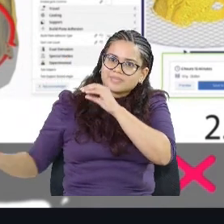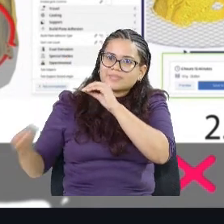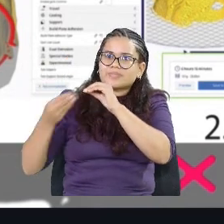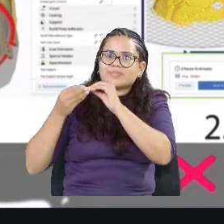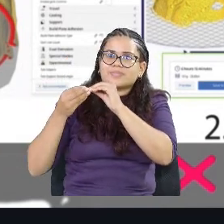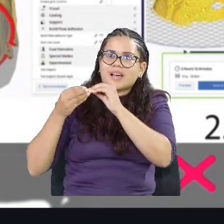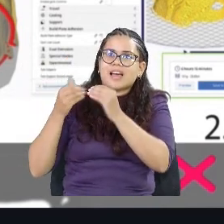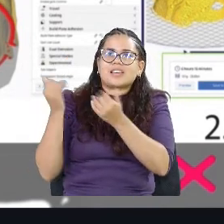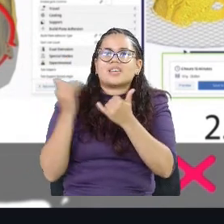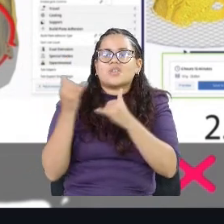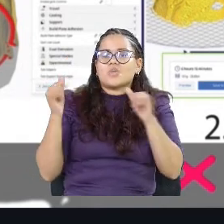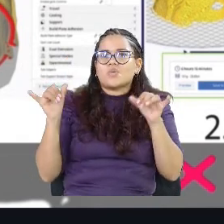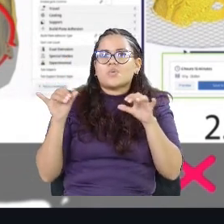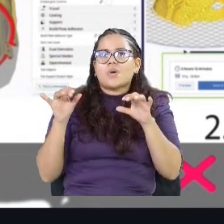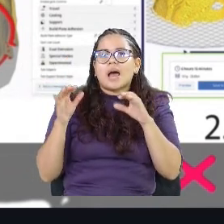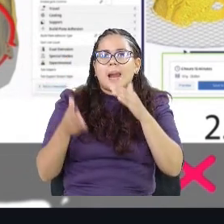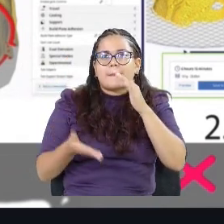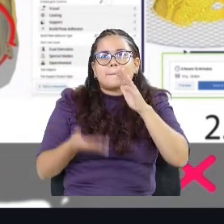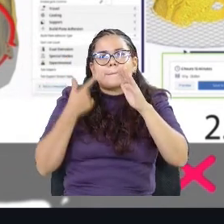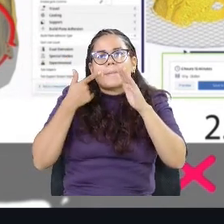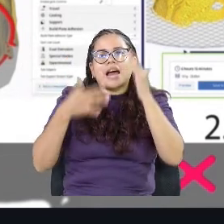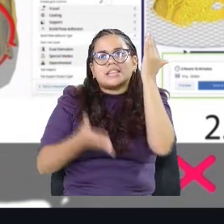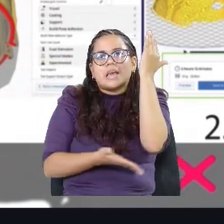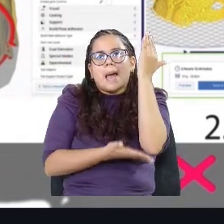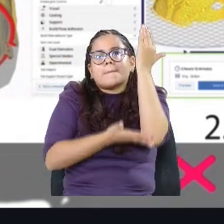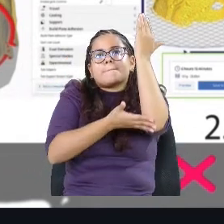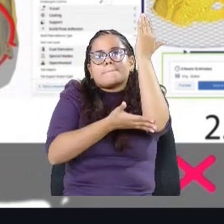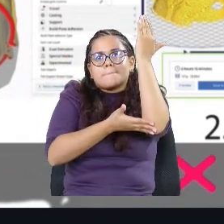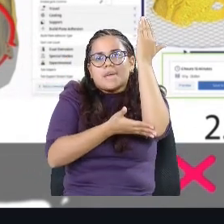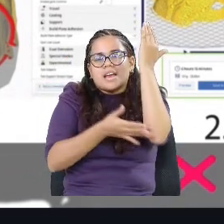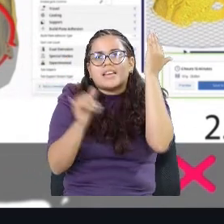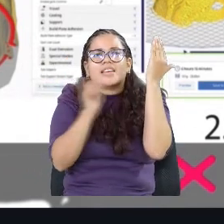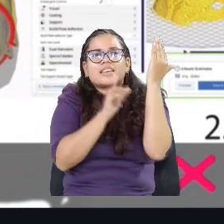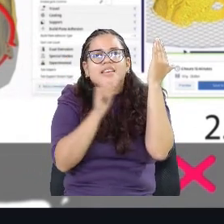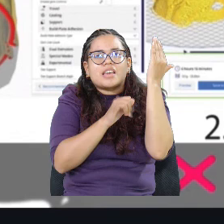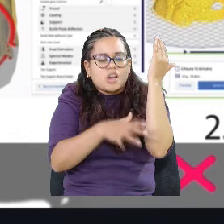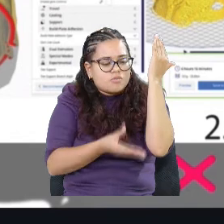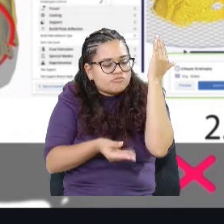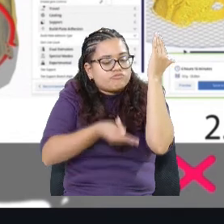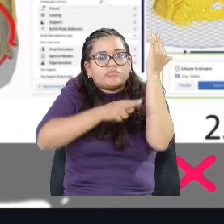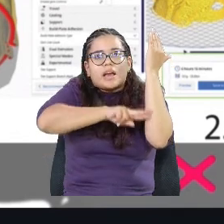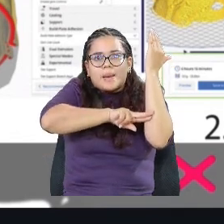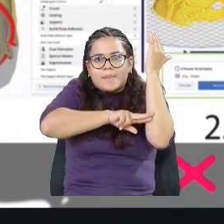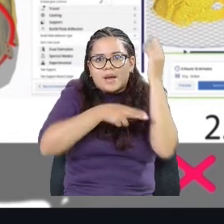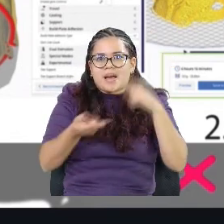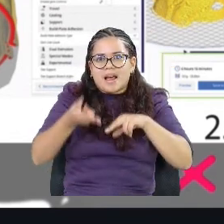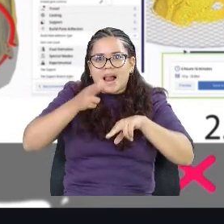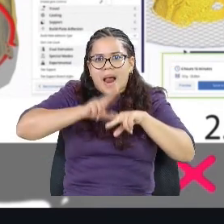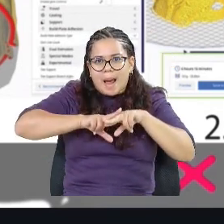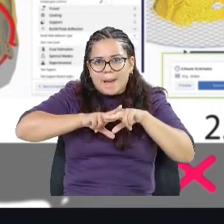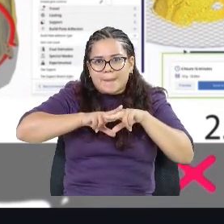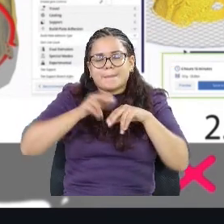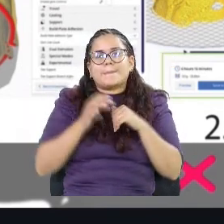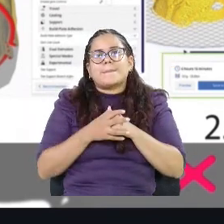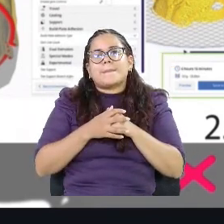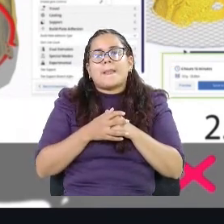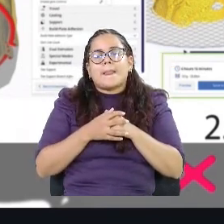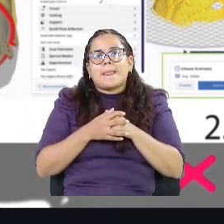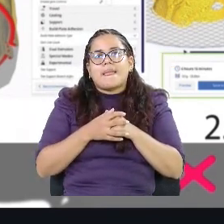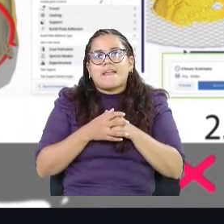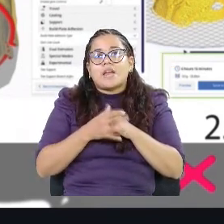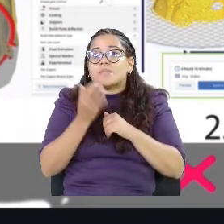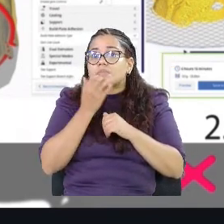una plataforma o un piso a esa área que se quiere imprimir. De lo contrario, lo que pasa es